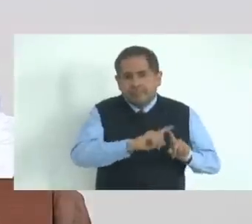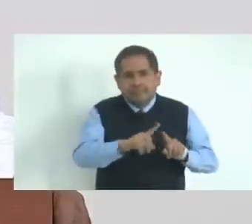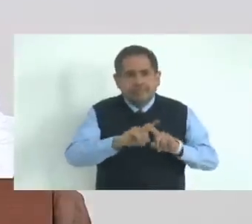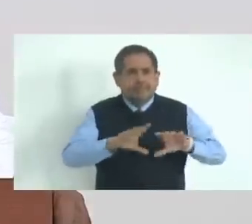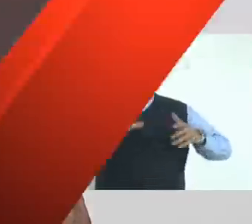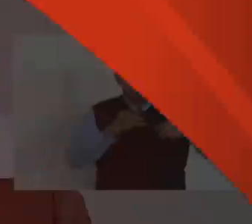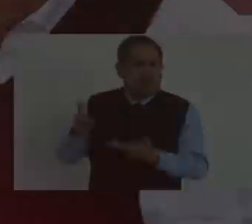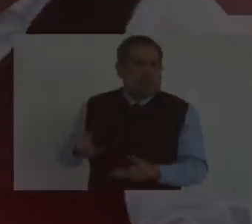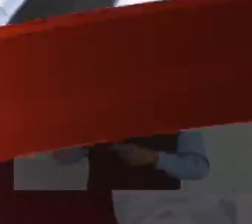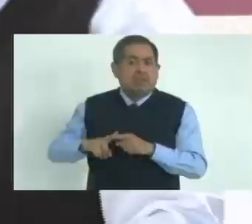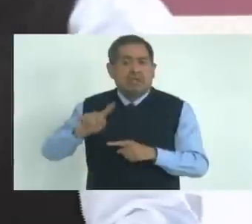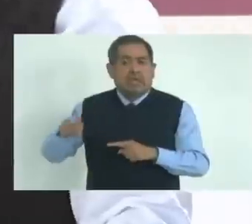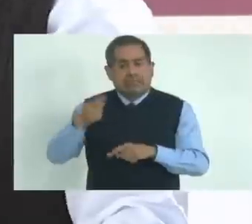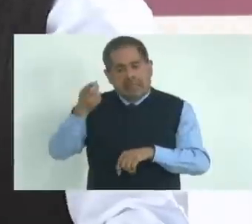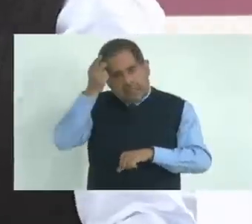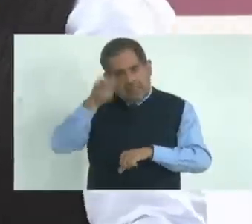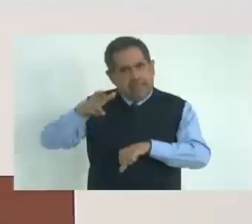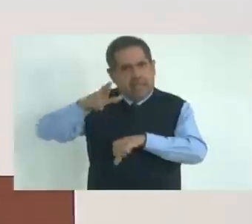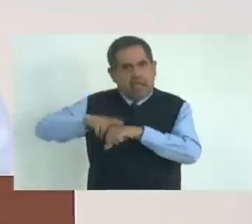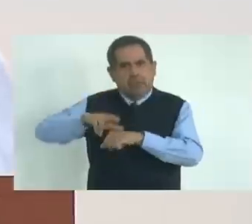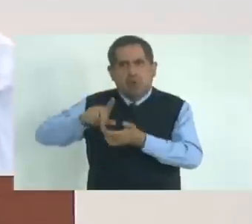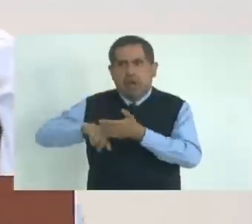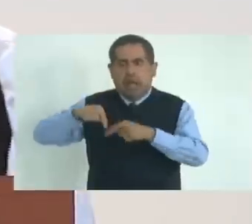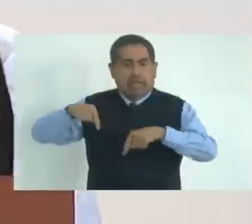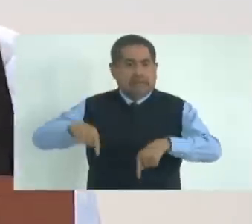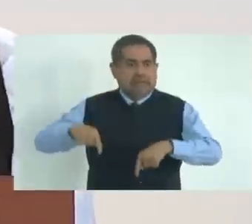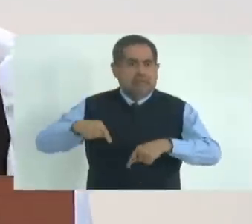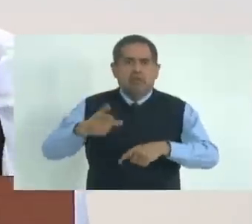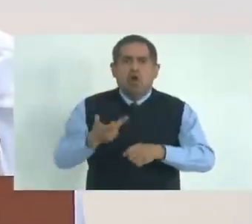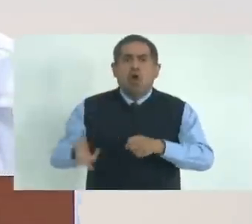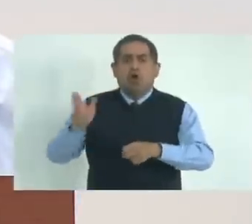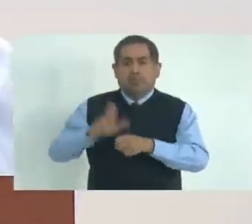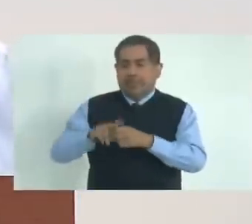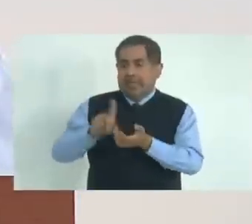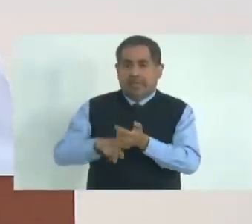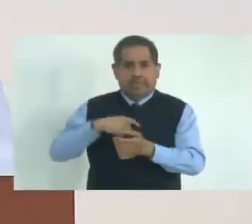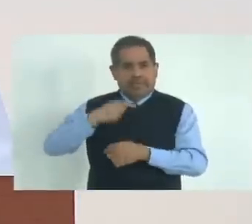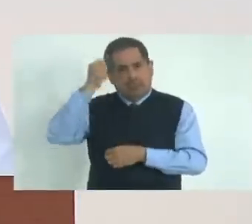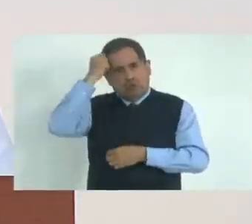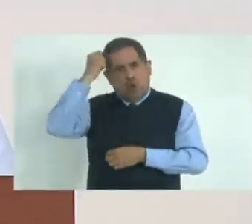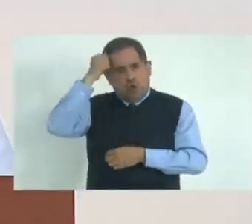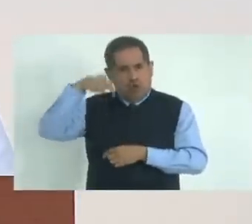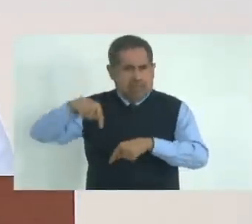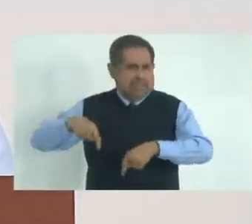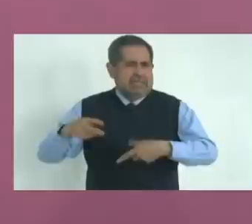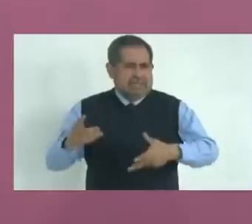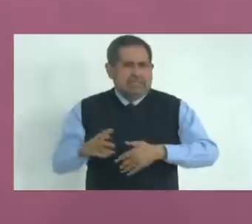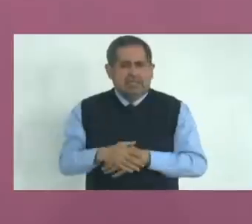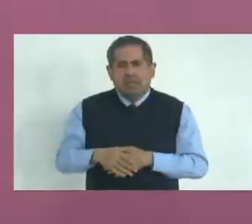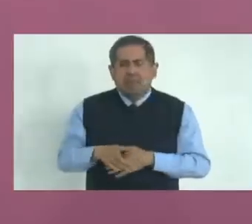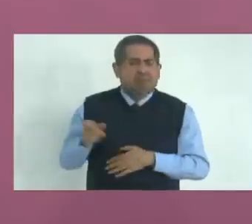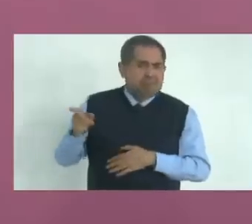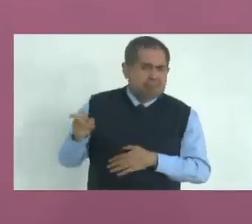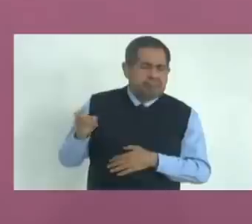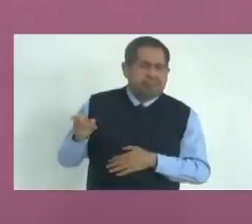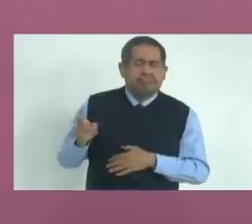están equipando. La directora del hospital materno de Texcoco, además